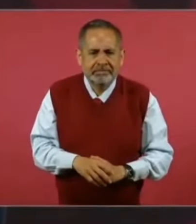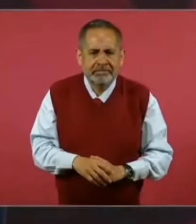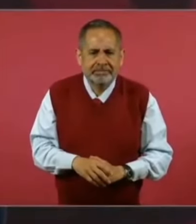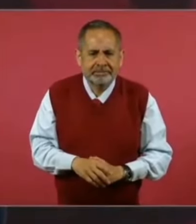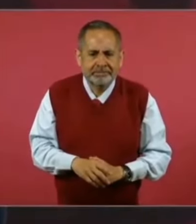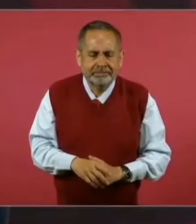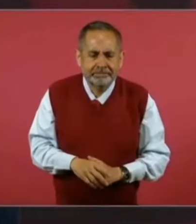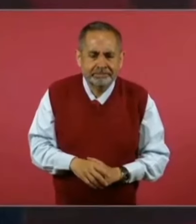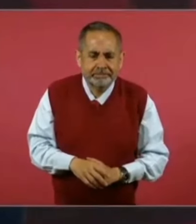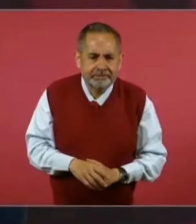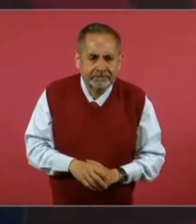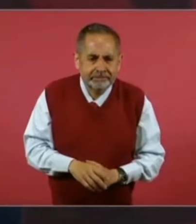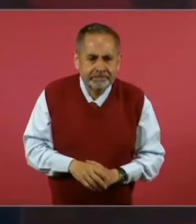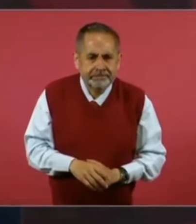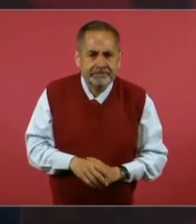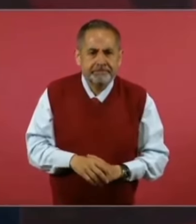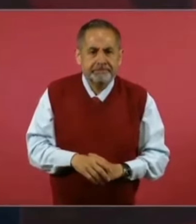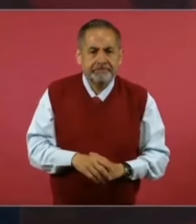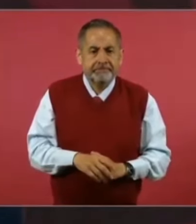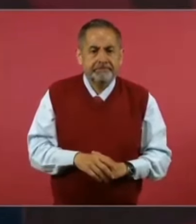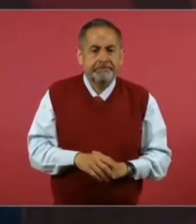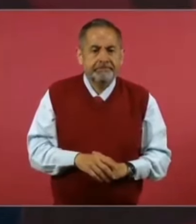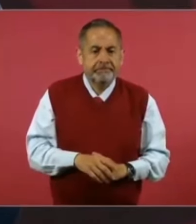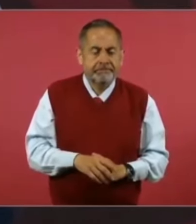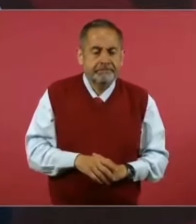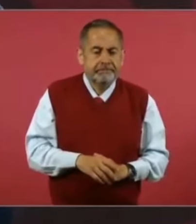importantes ahora lo que